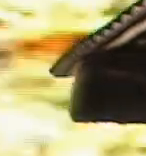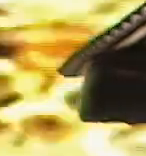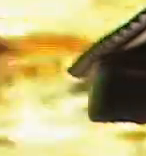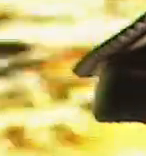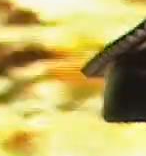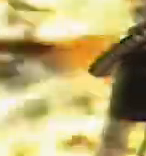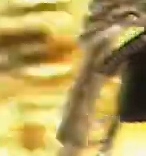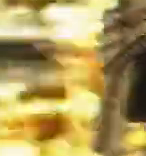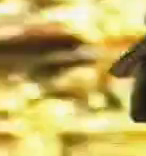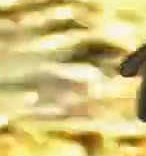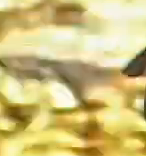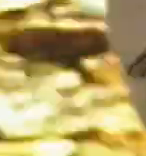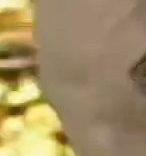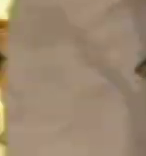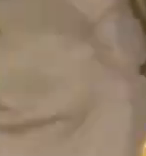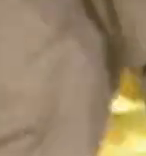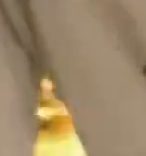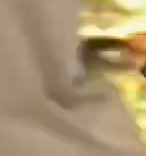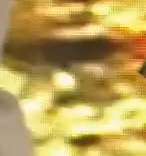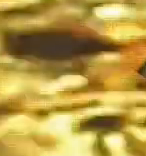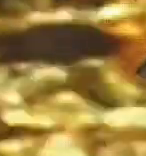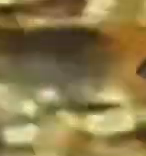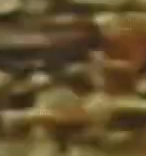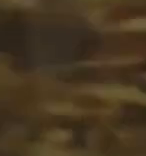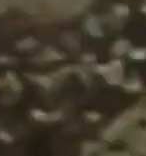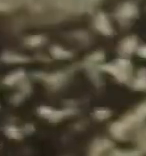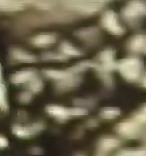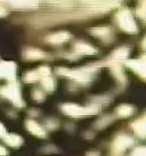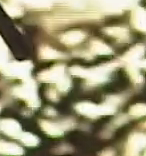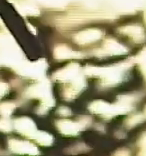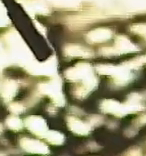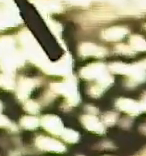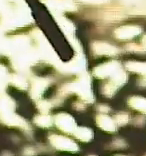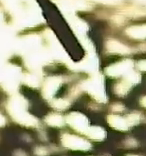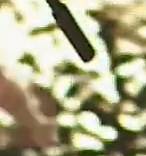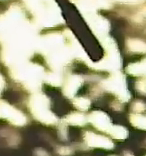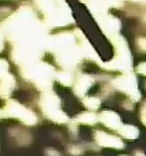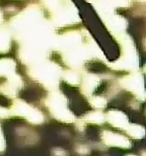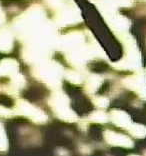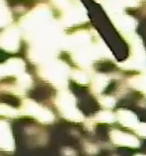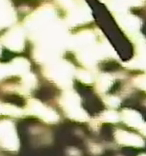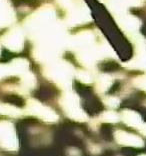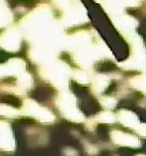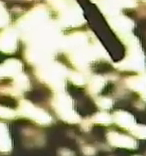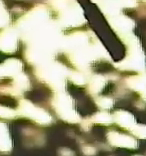que tenían que estar en este momento en mi proyecto. Voy a presentarle a los muchachos.